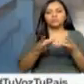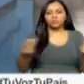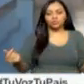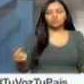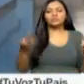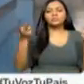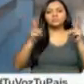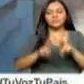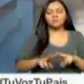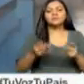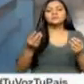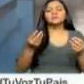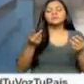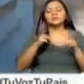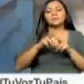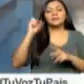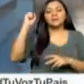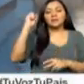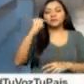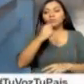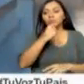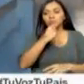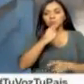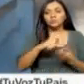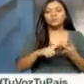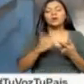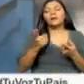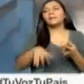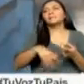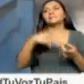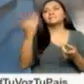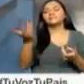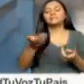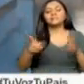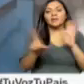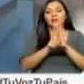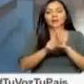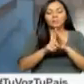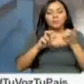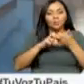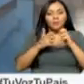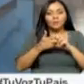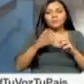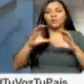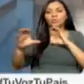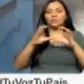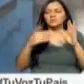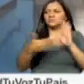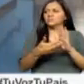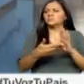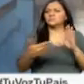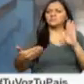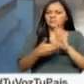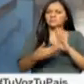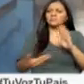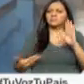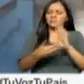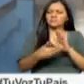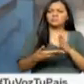hecho homosexual, el género en la cédula, la queja legal que presentamos ante los medios de comunicación por programas